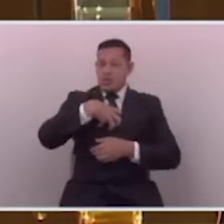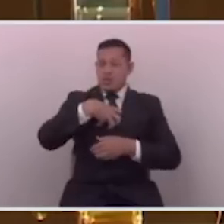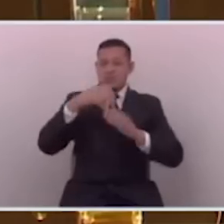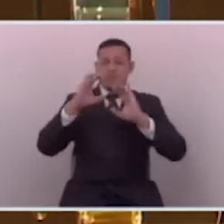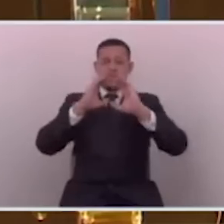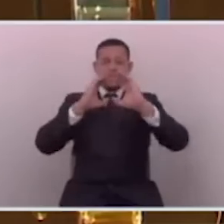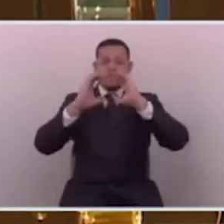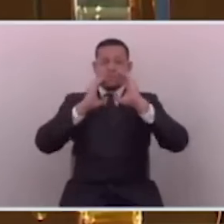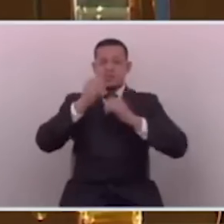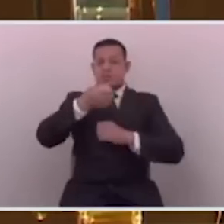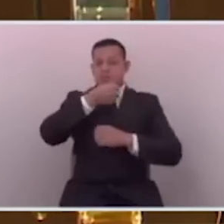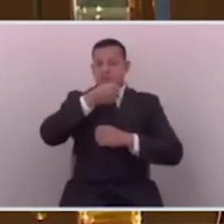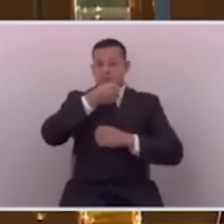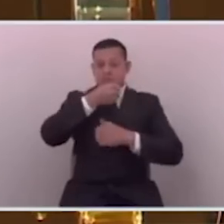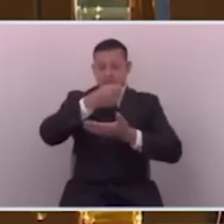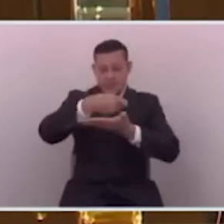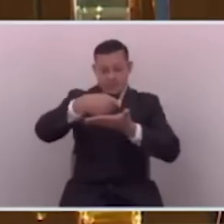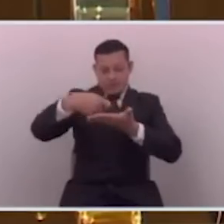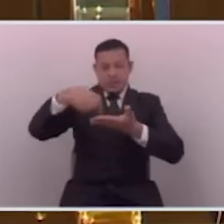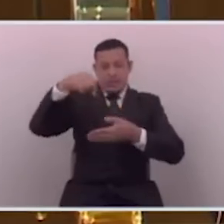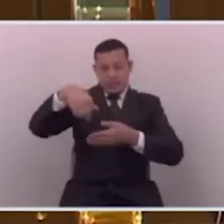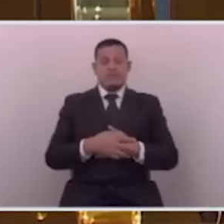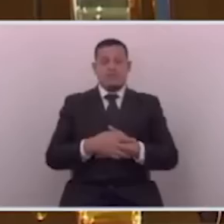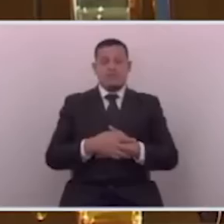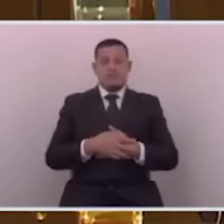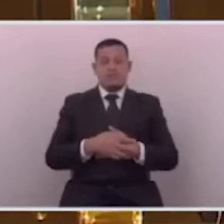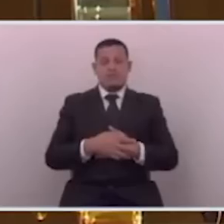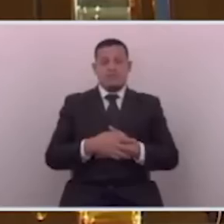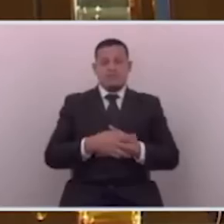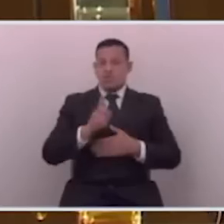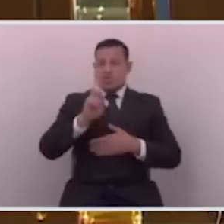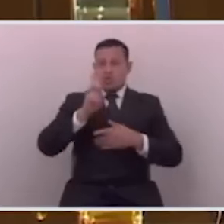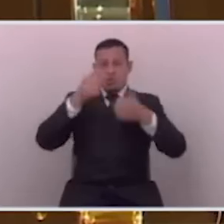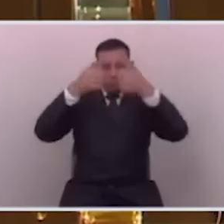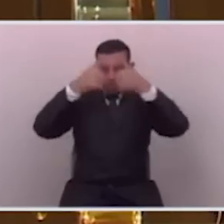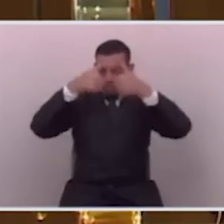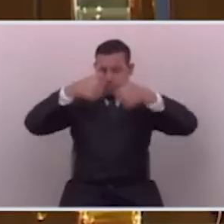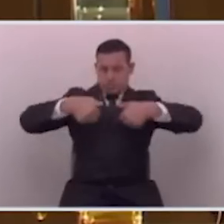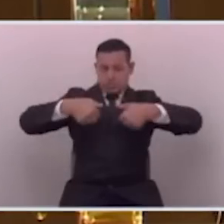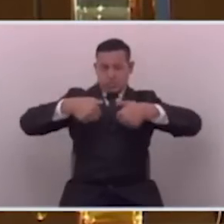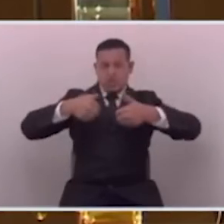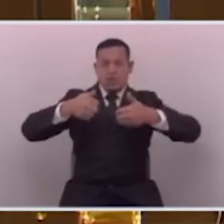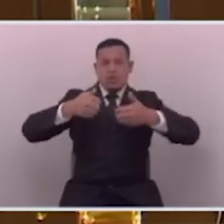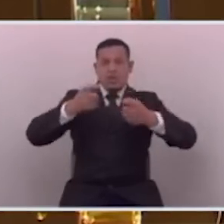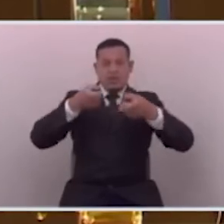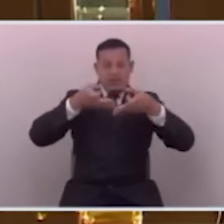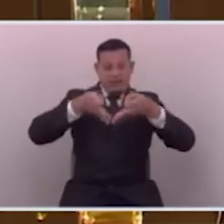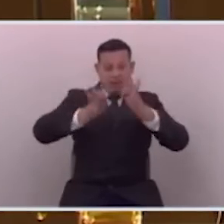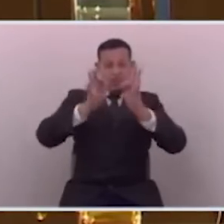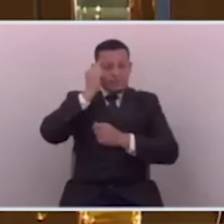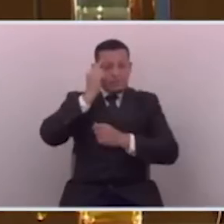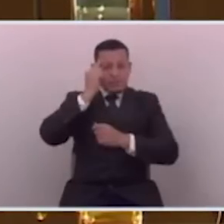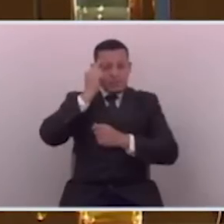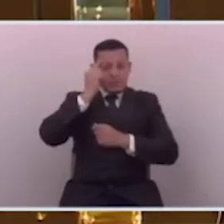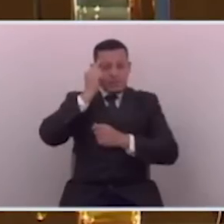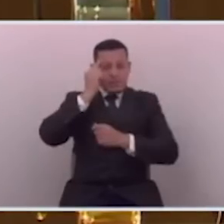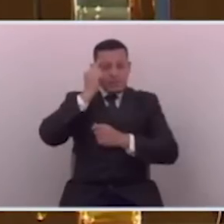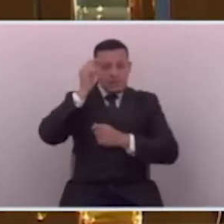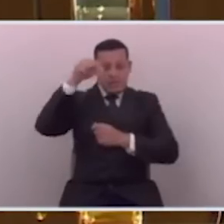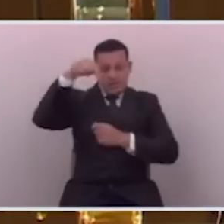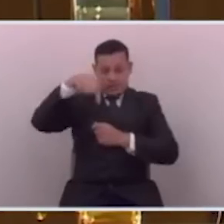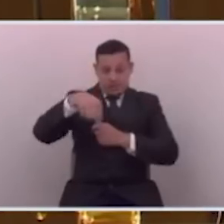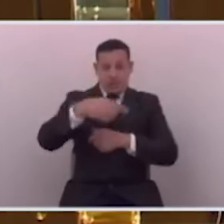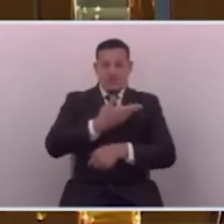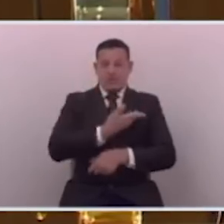medio de comunicación escrita aquí en este país no estaba de acuerdo con la manera de pensar del que ahora